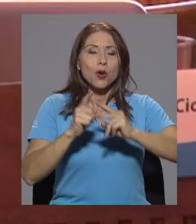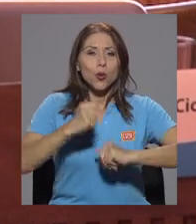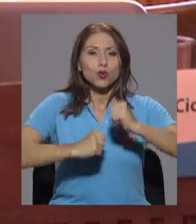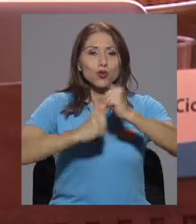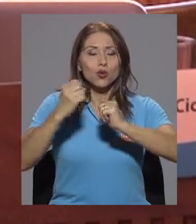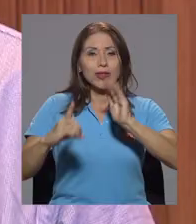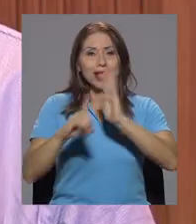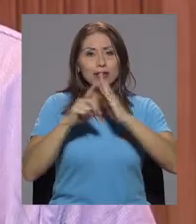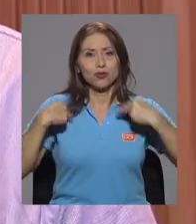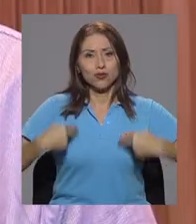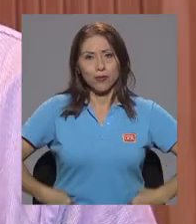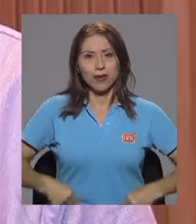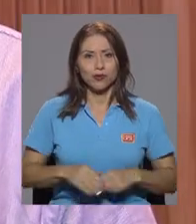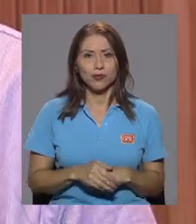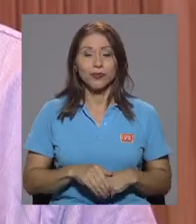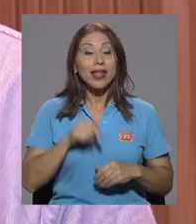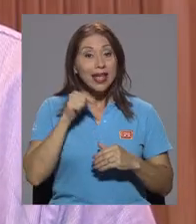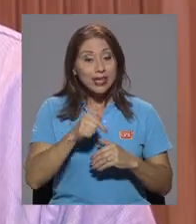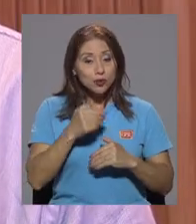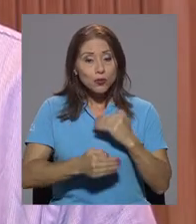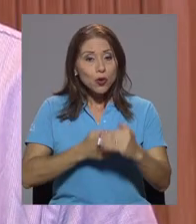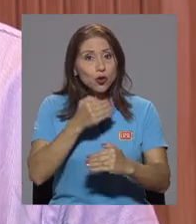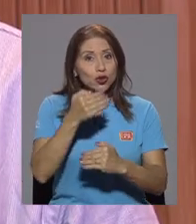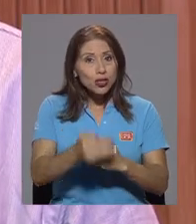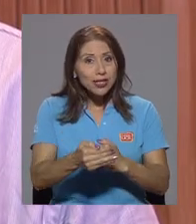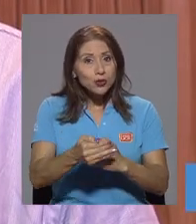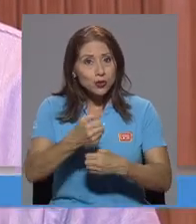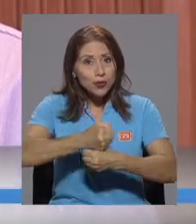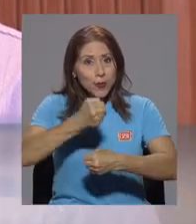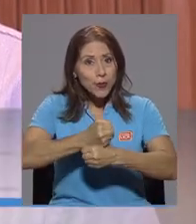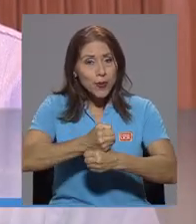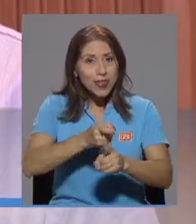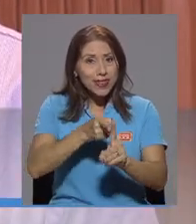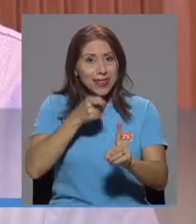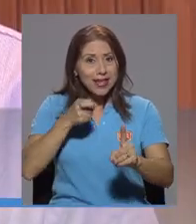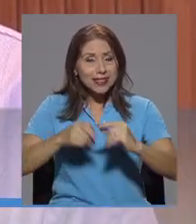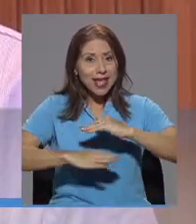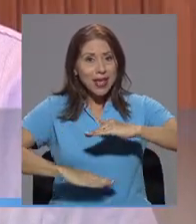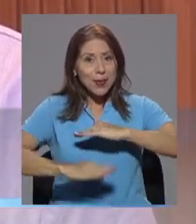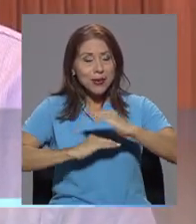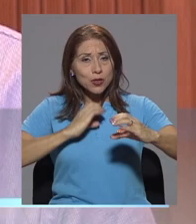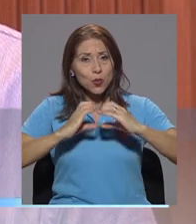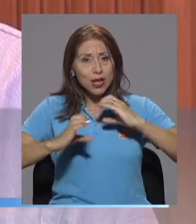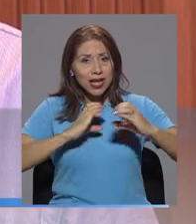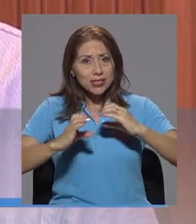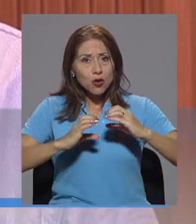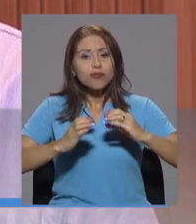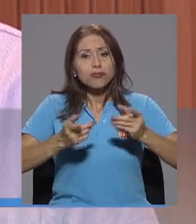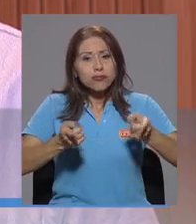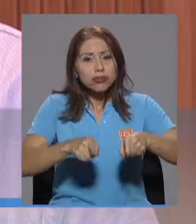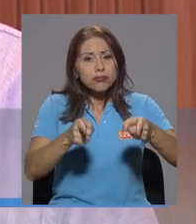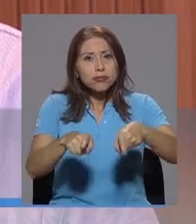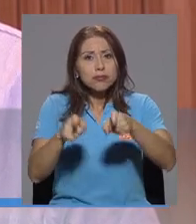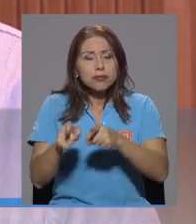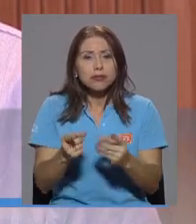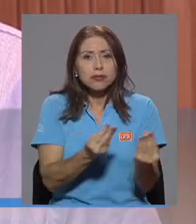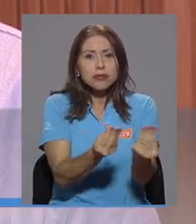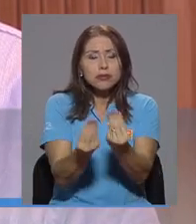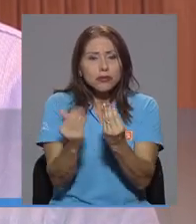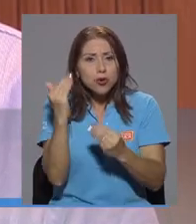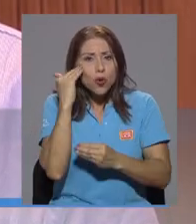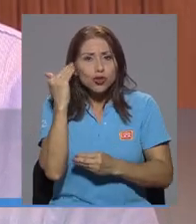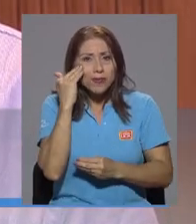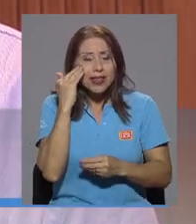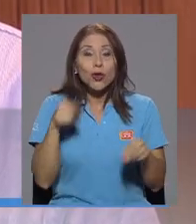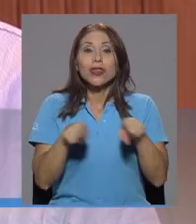Estos procesos de intervención desde la comunicación son espacios de producción de conocimiento, son espacios de